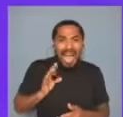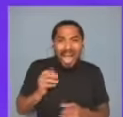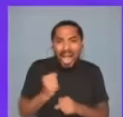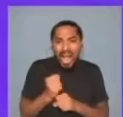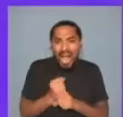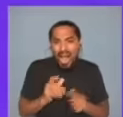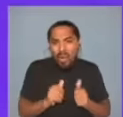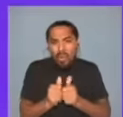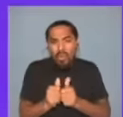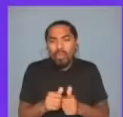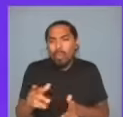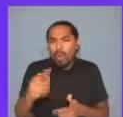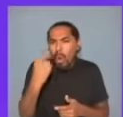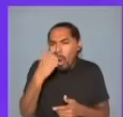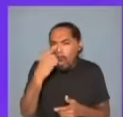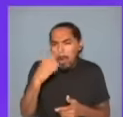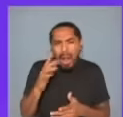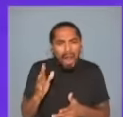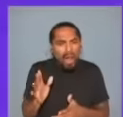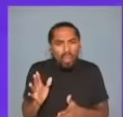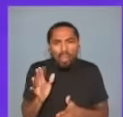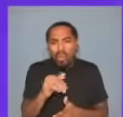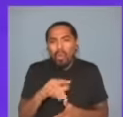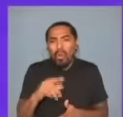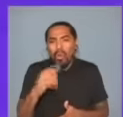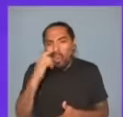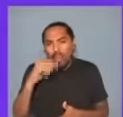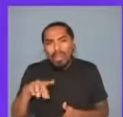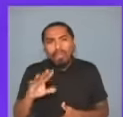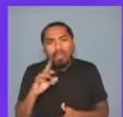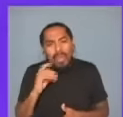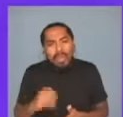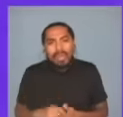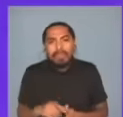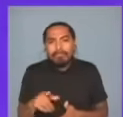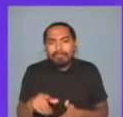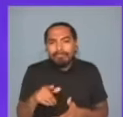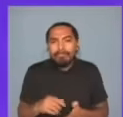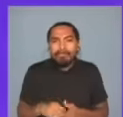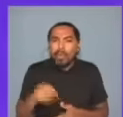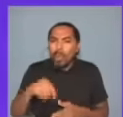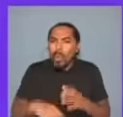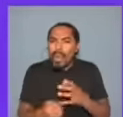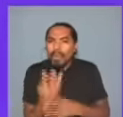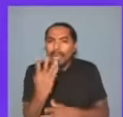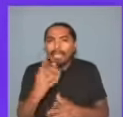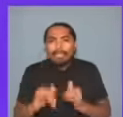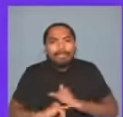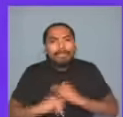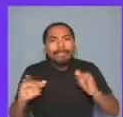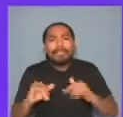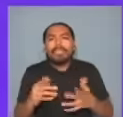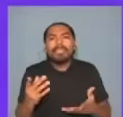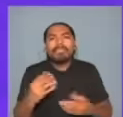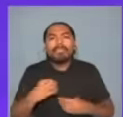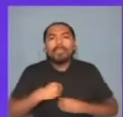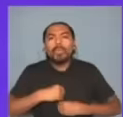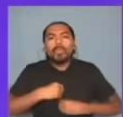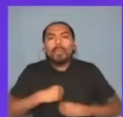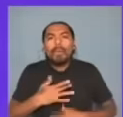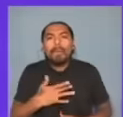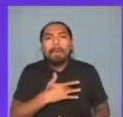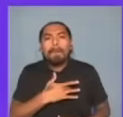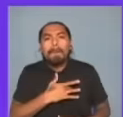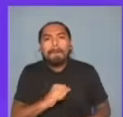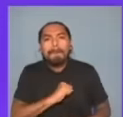la noticia se conoció a la mañana. Sufrió un paro, un infarto y bueno, fue muy